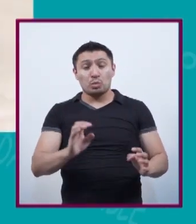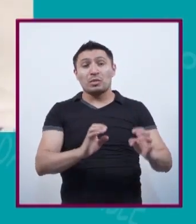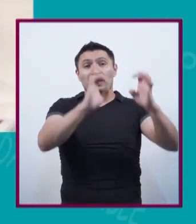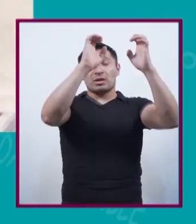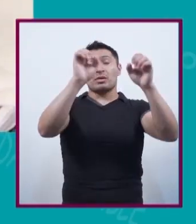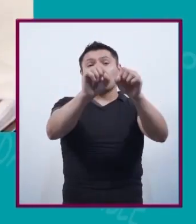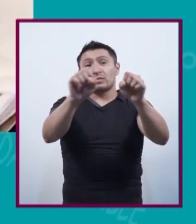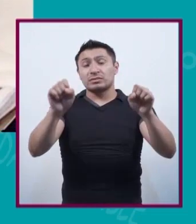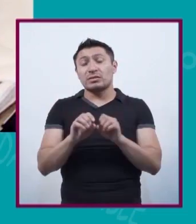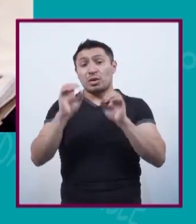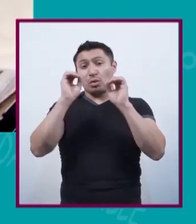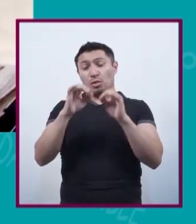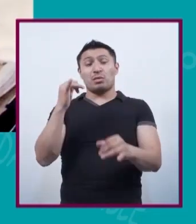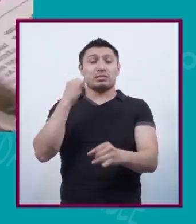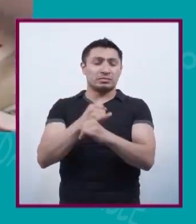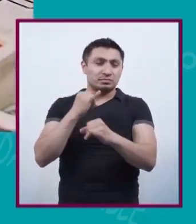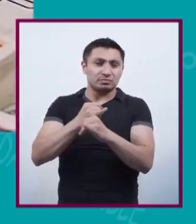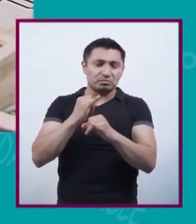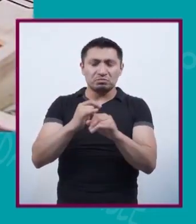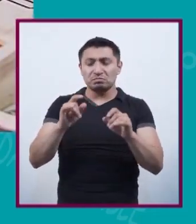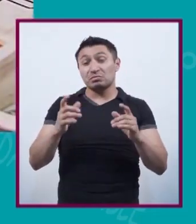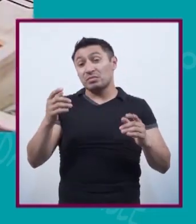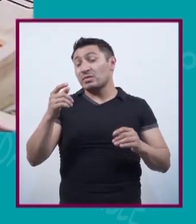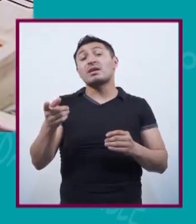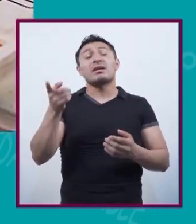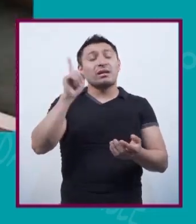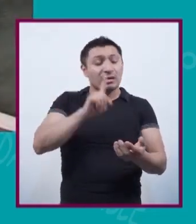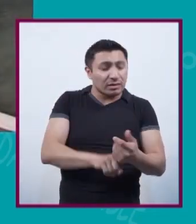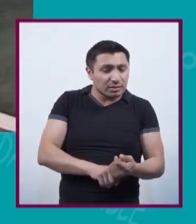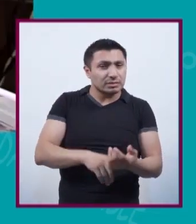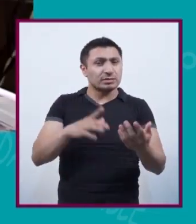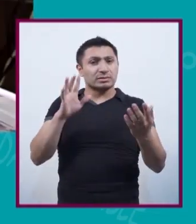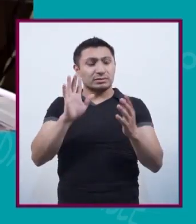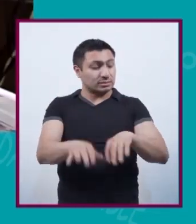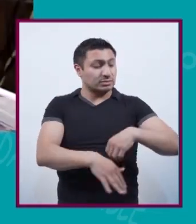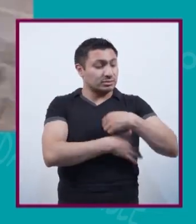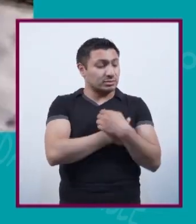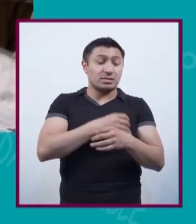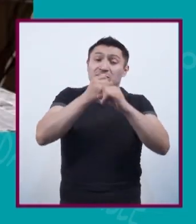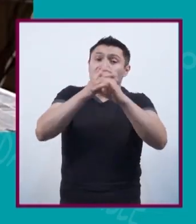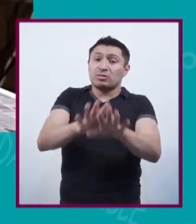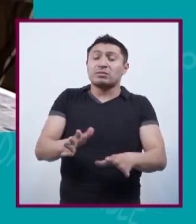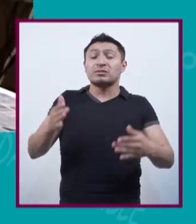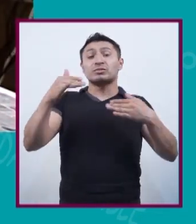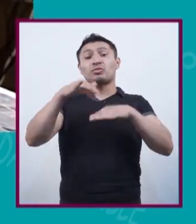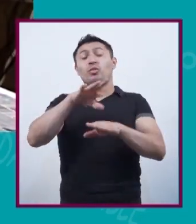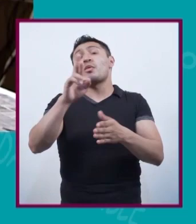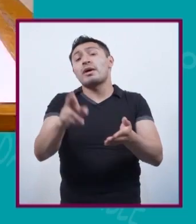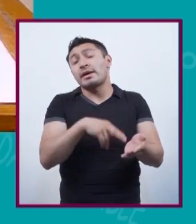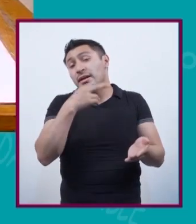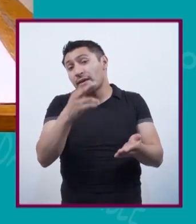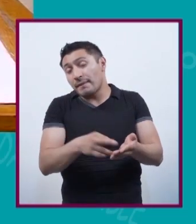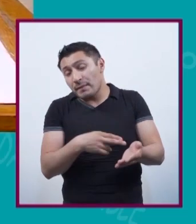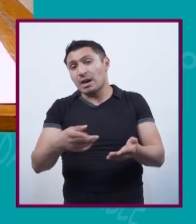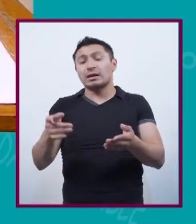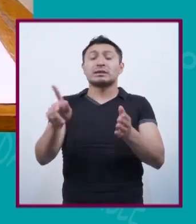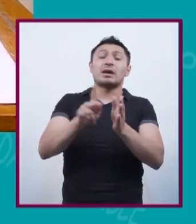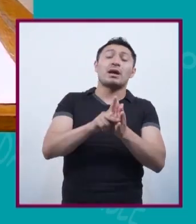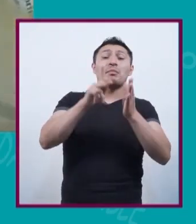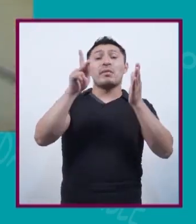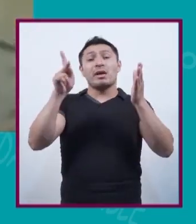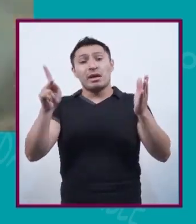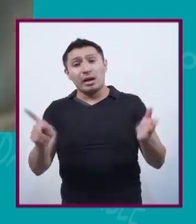o sitio web en la que se almacenan información sobre revistas,